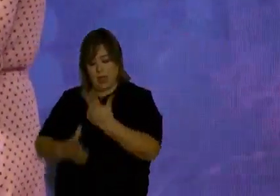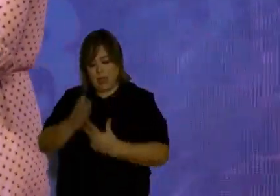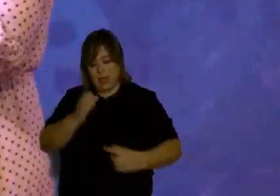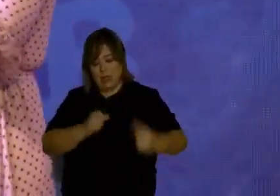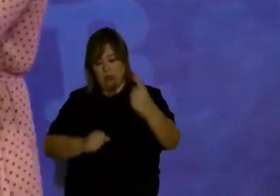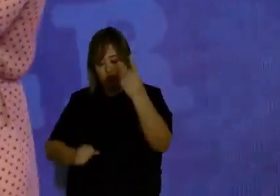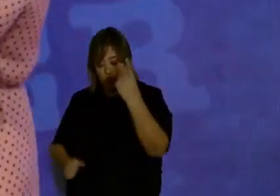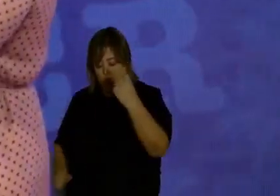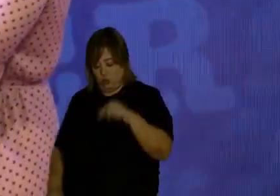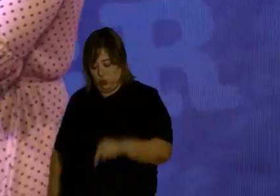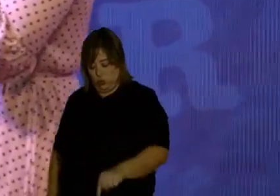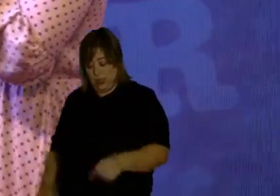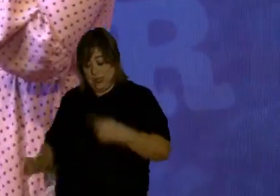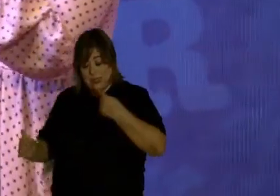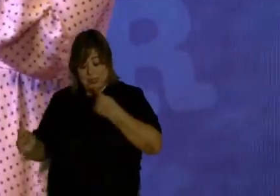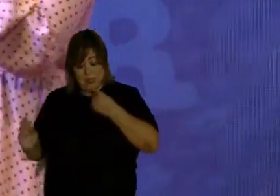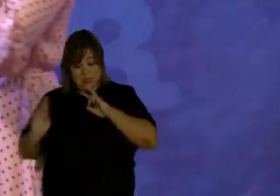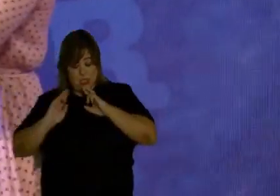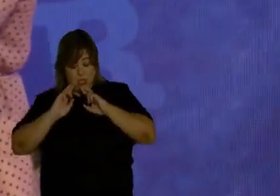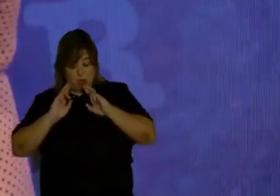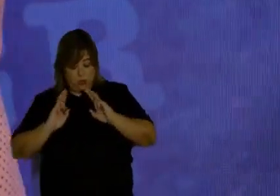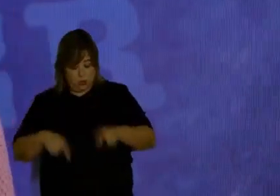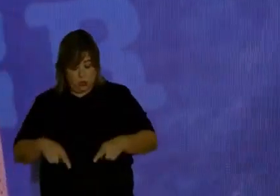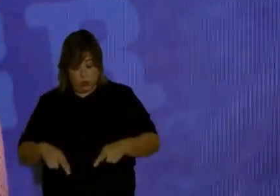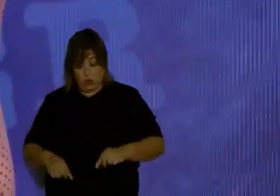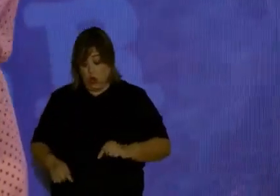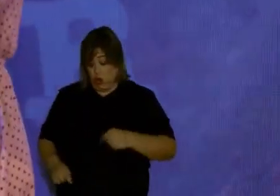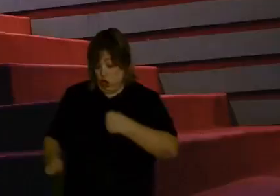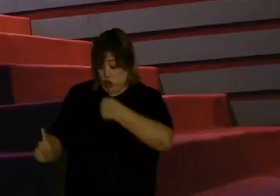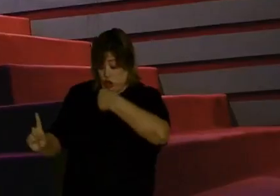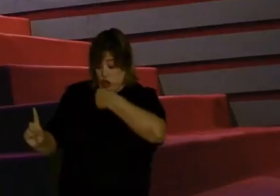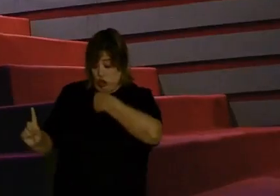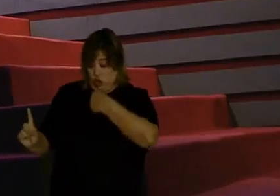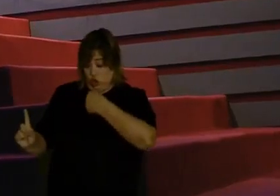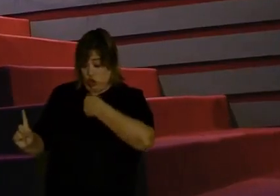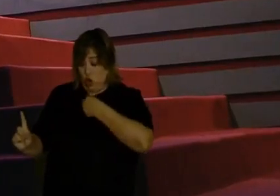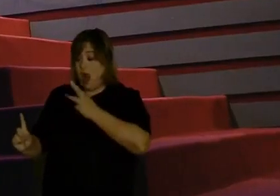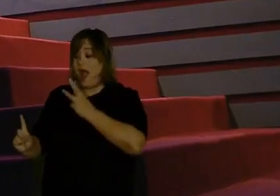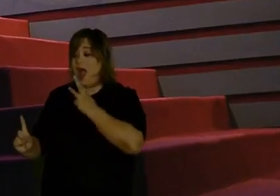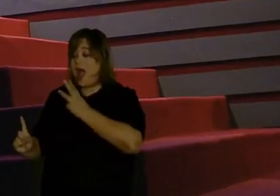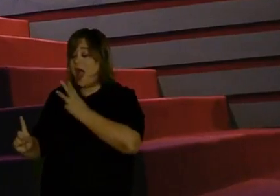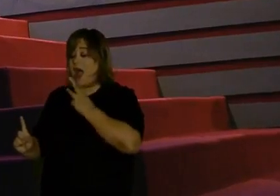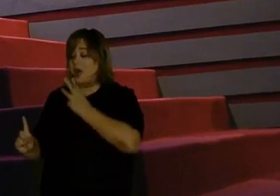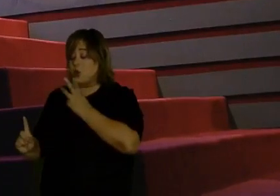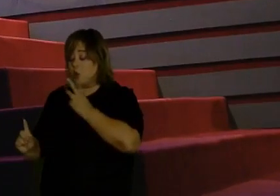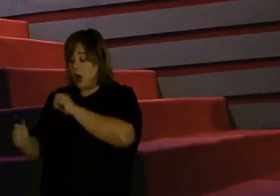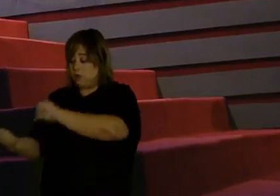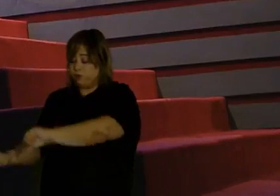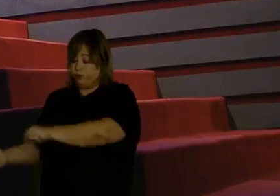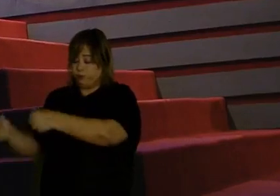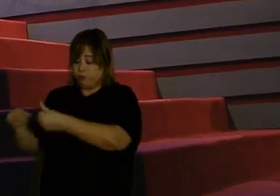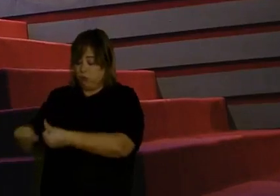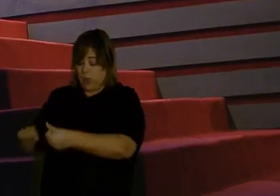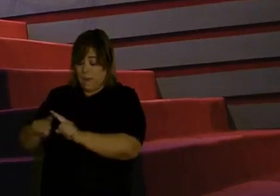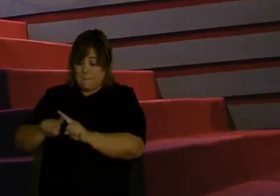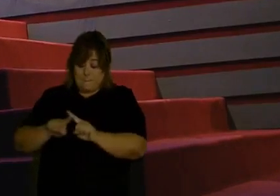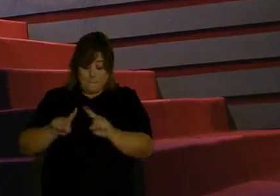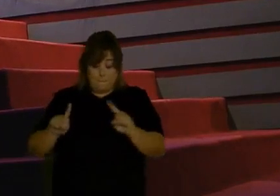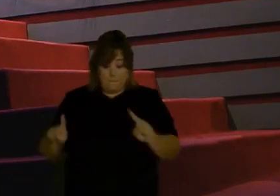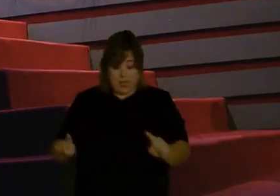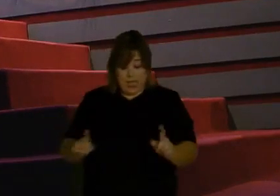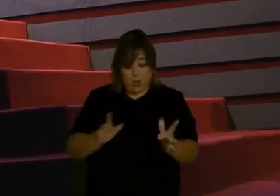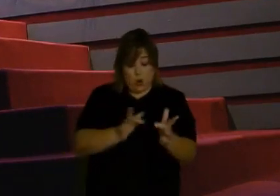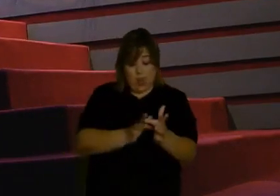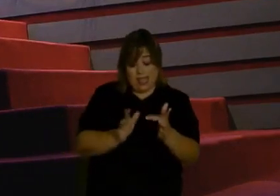dijo Jesús. Juan le respondió, yo bautizo con agua, mas en medio de vosotros hay uno que bautiza ¿con qué? Con